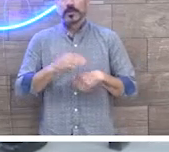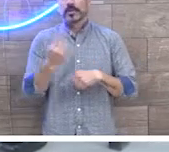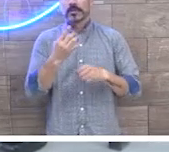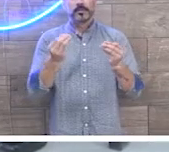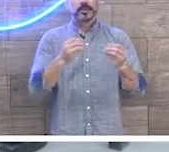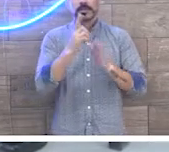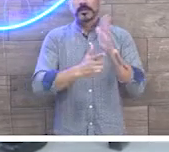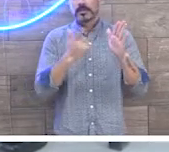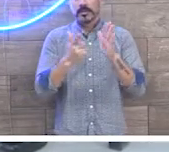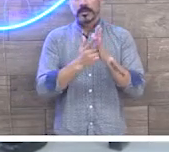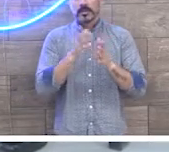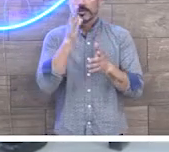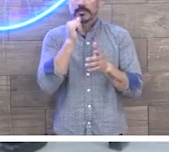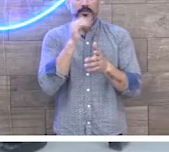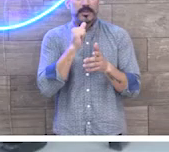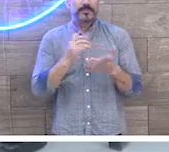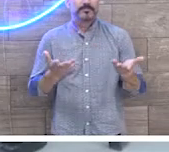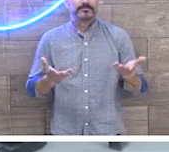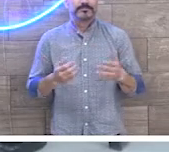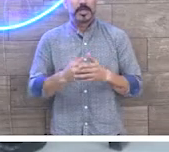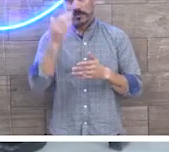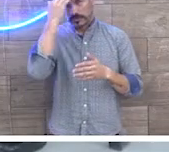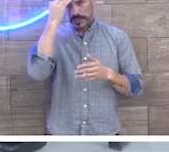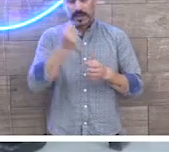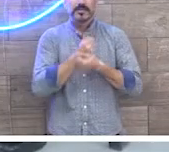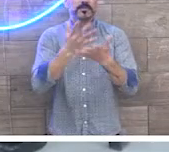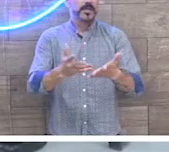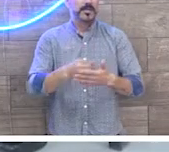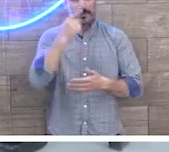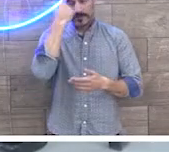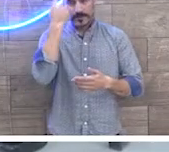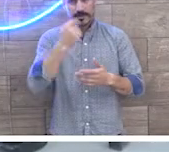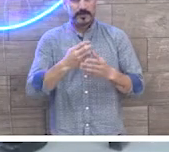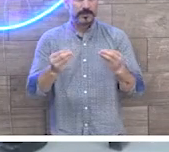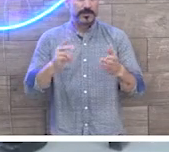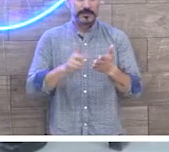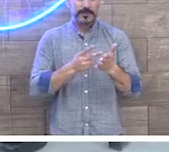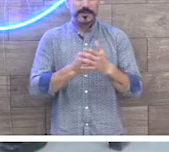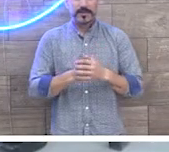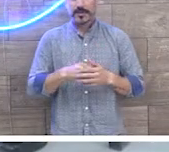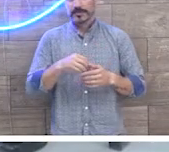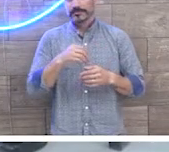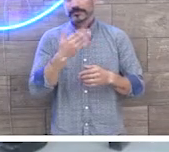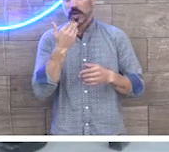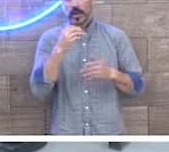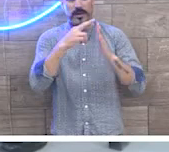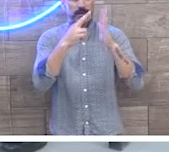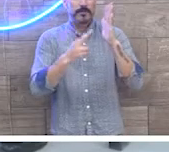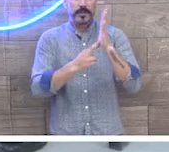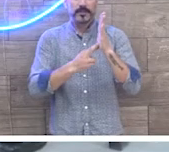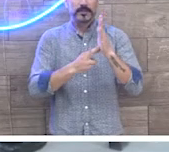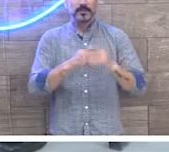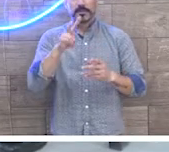veces conocidas, no pueden ser divulgadas, y también muchas veces no tienen reglamentos, no está en la